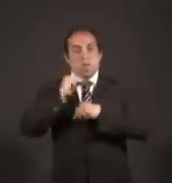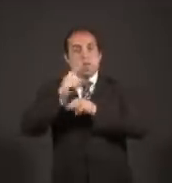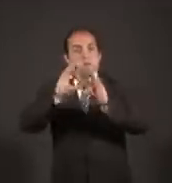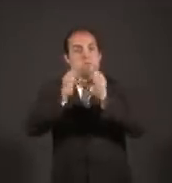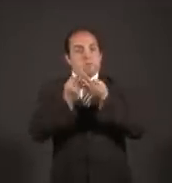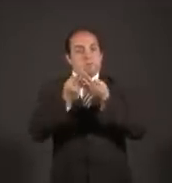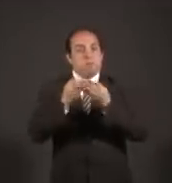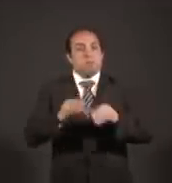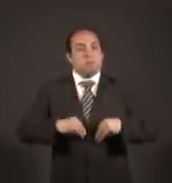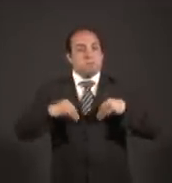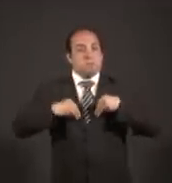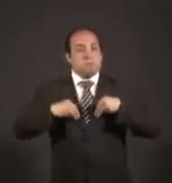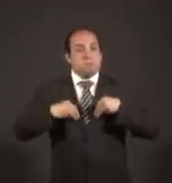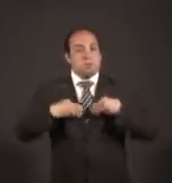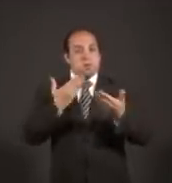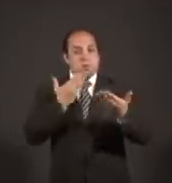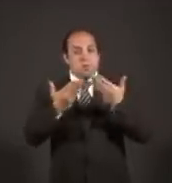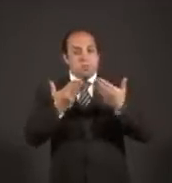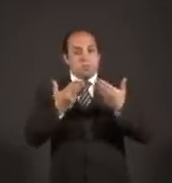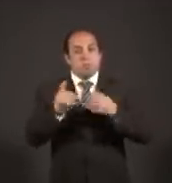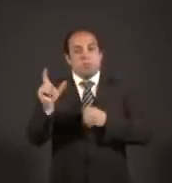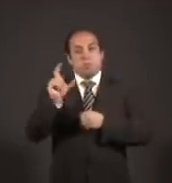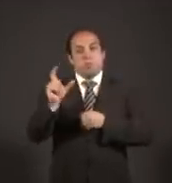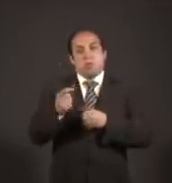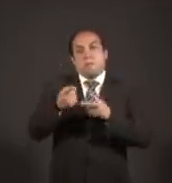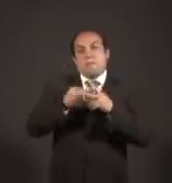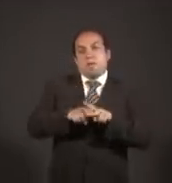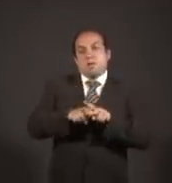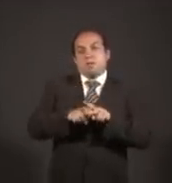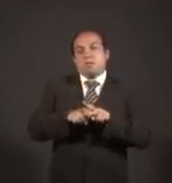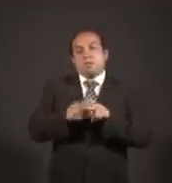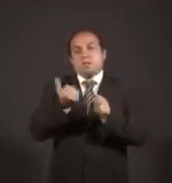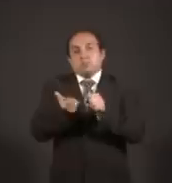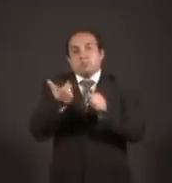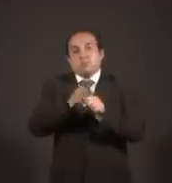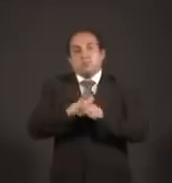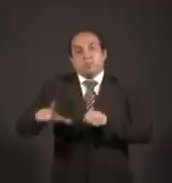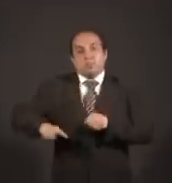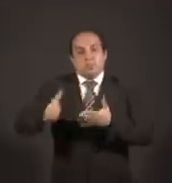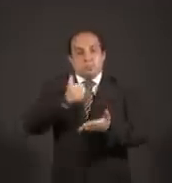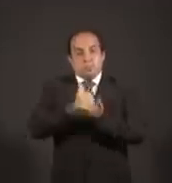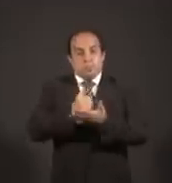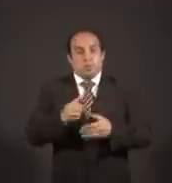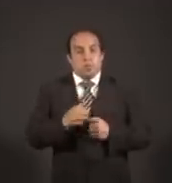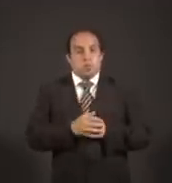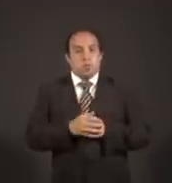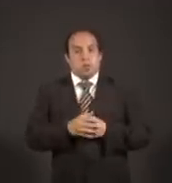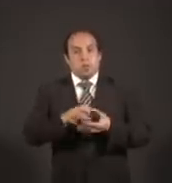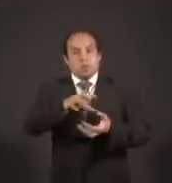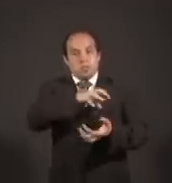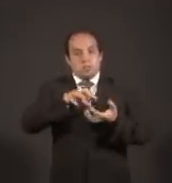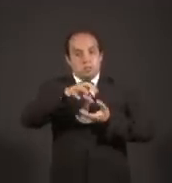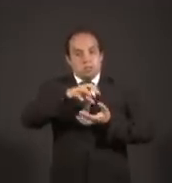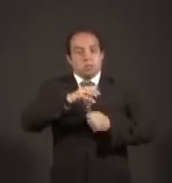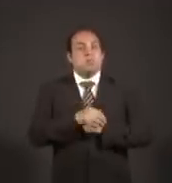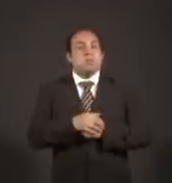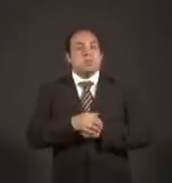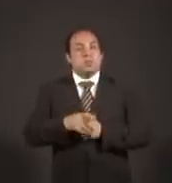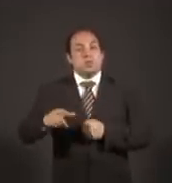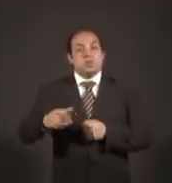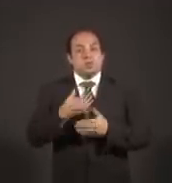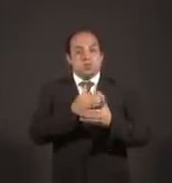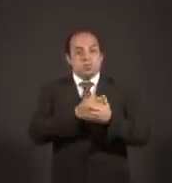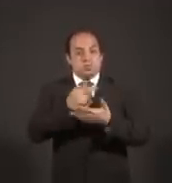vida que las que tenían cuando entramos al gobierno de la ciudad. Combinado con los grandes proyectos del gobierno de México, con la